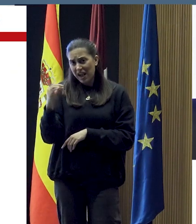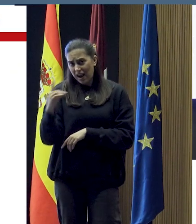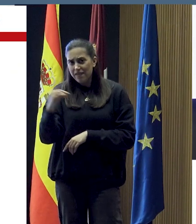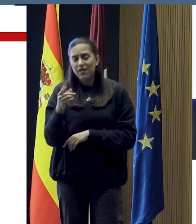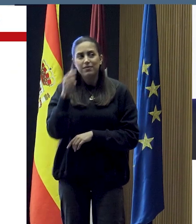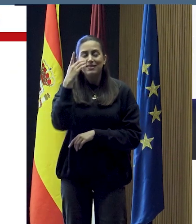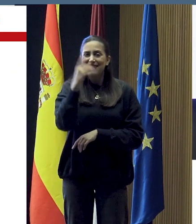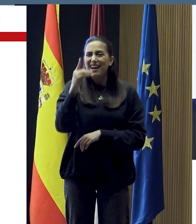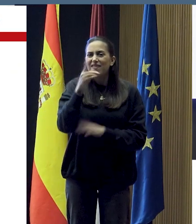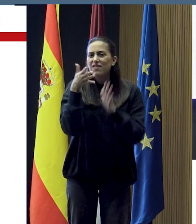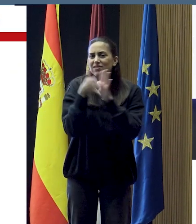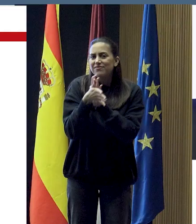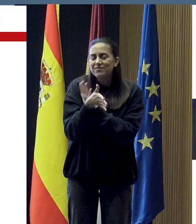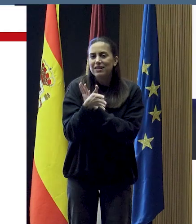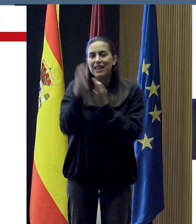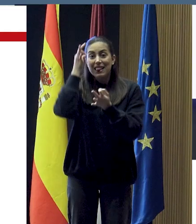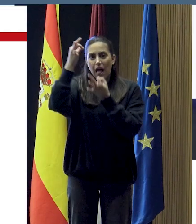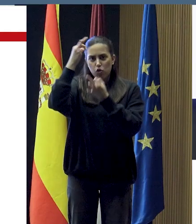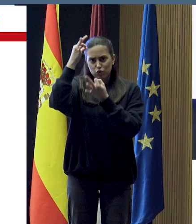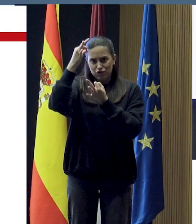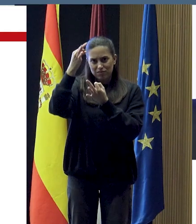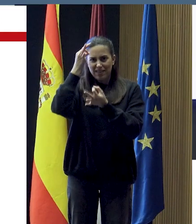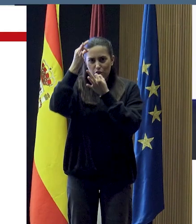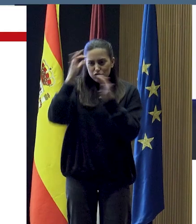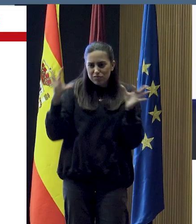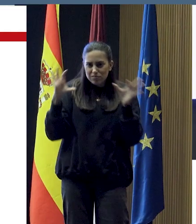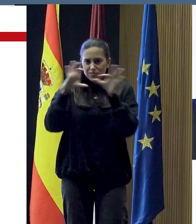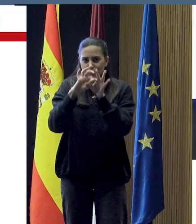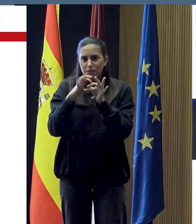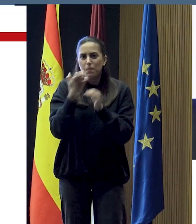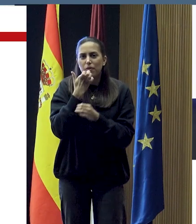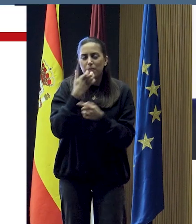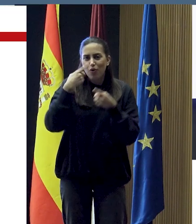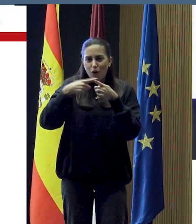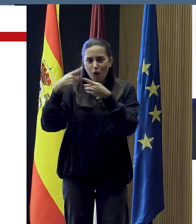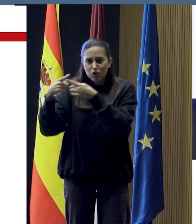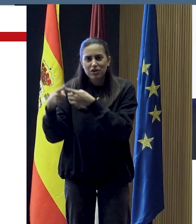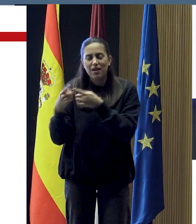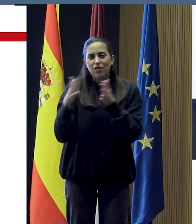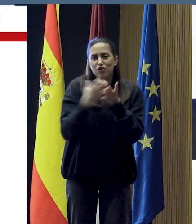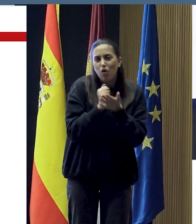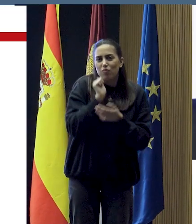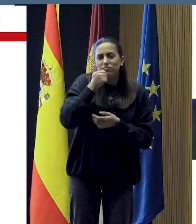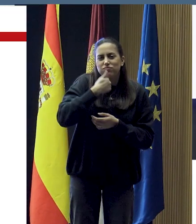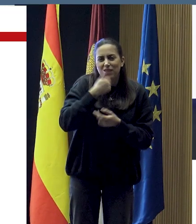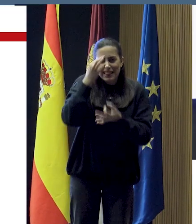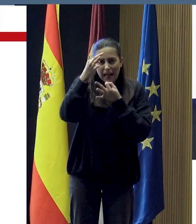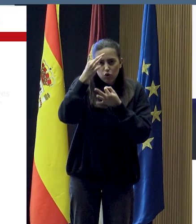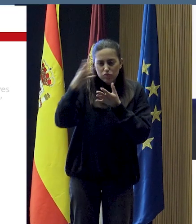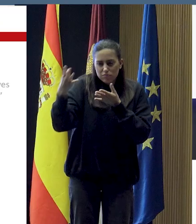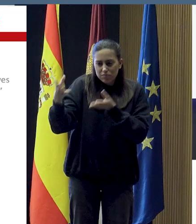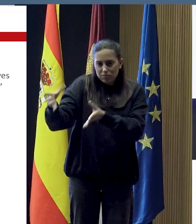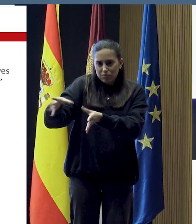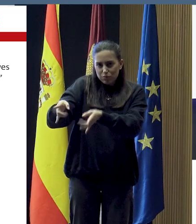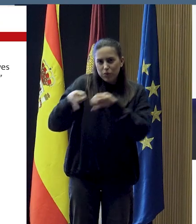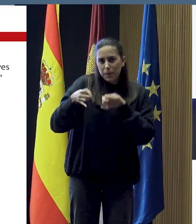memoria declarativa es la memoria de los datos. Todo aquello que nosotros podemos codificar como datos. En